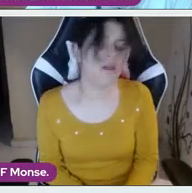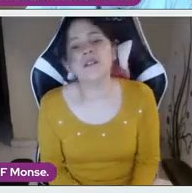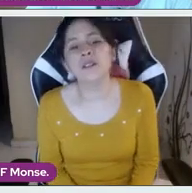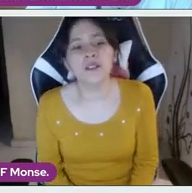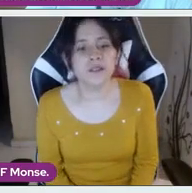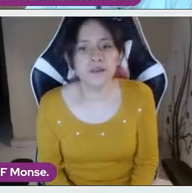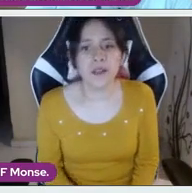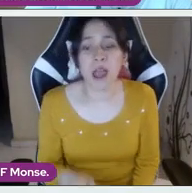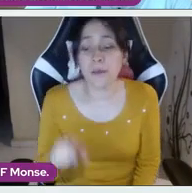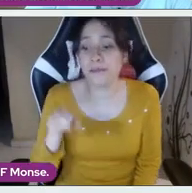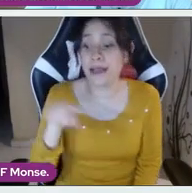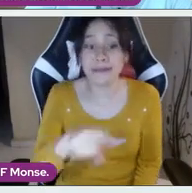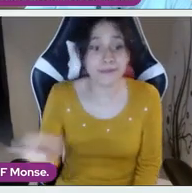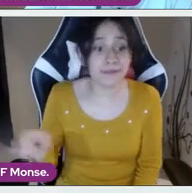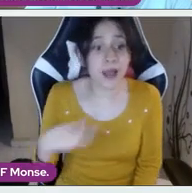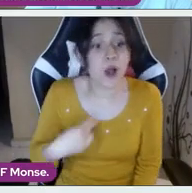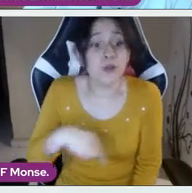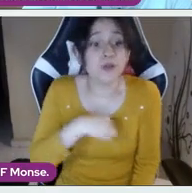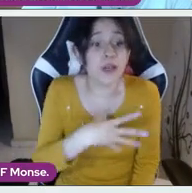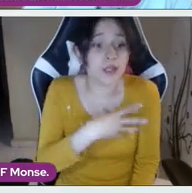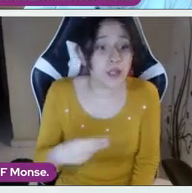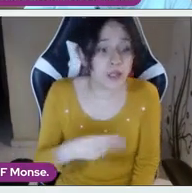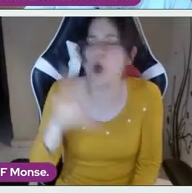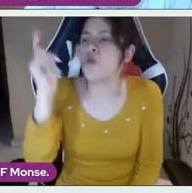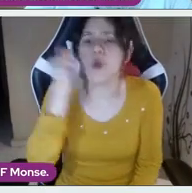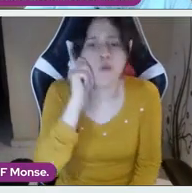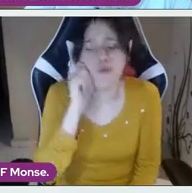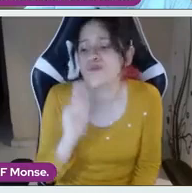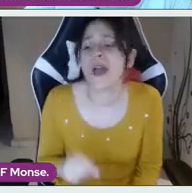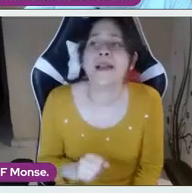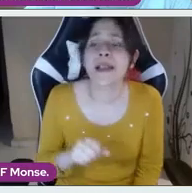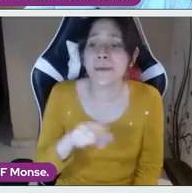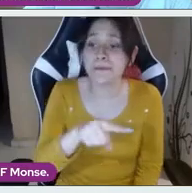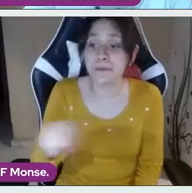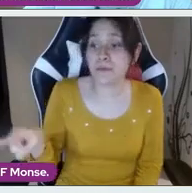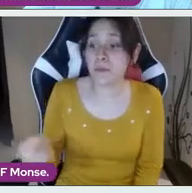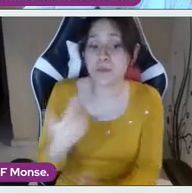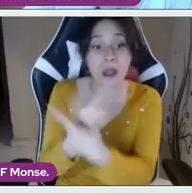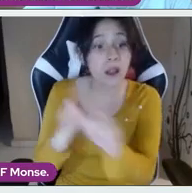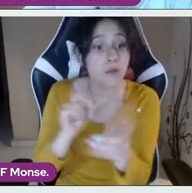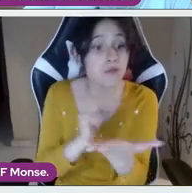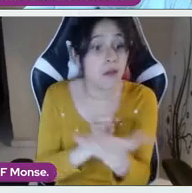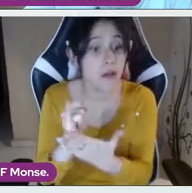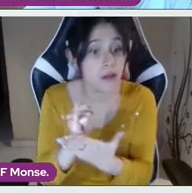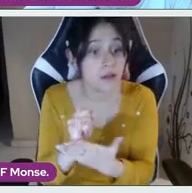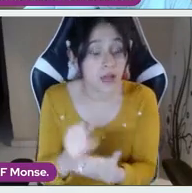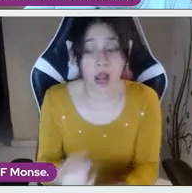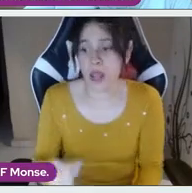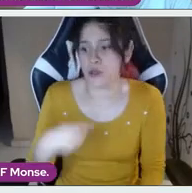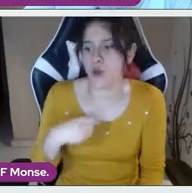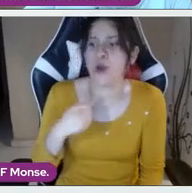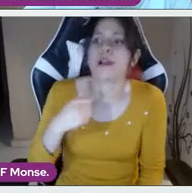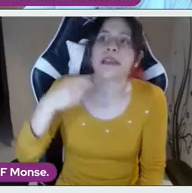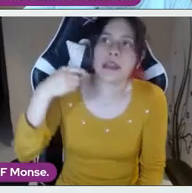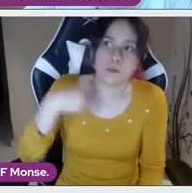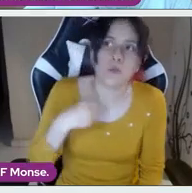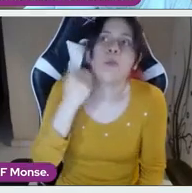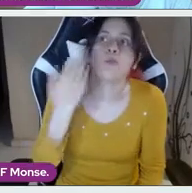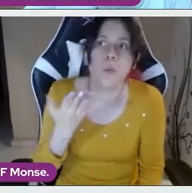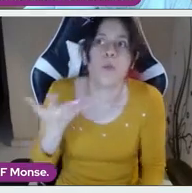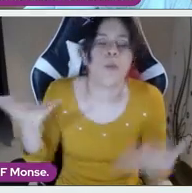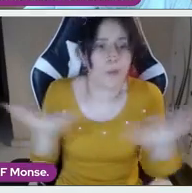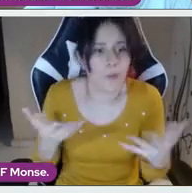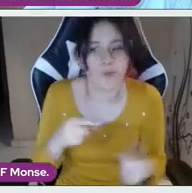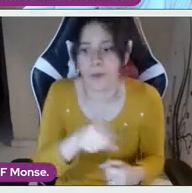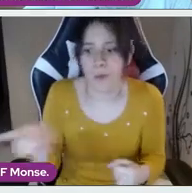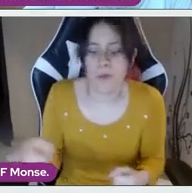nuestros hijos, aunque no cumplan nuestras expectativas, aunque no cumplan o no lo hagan como yo lo hago, no dejan de ser el hijo. Entonces, lo demás